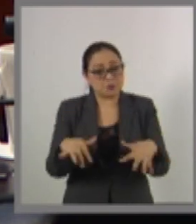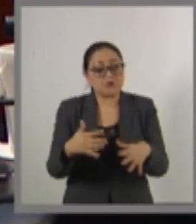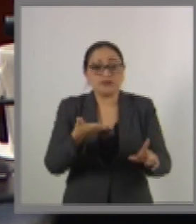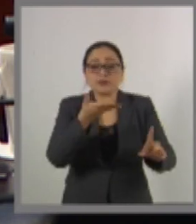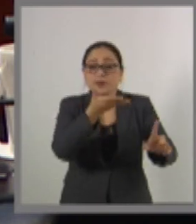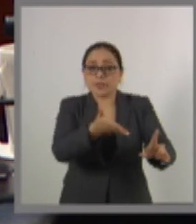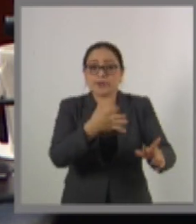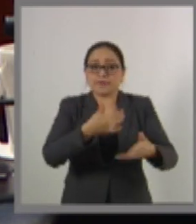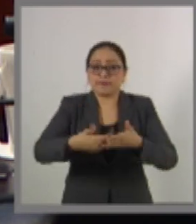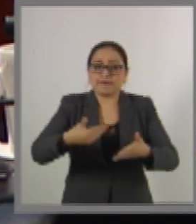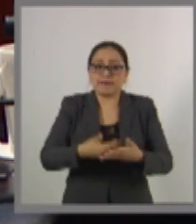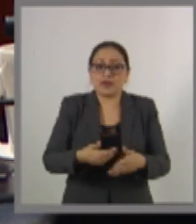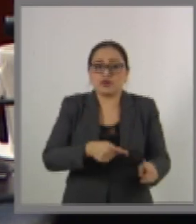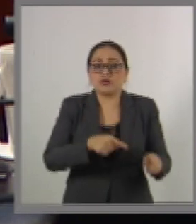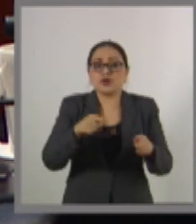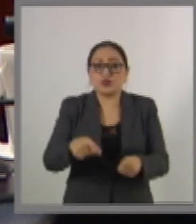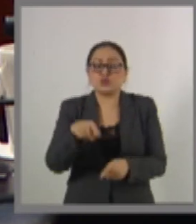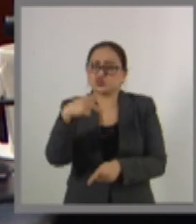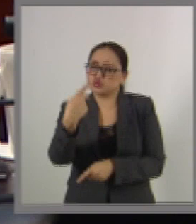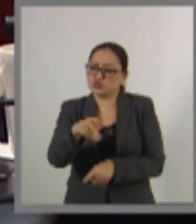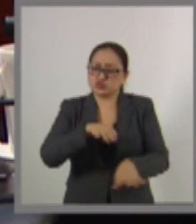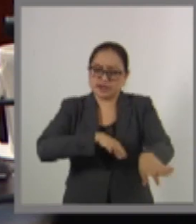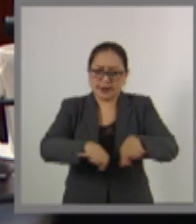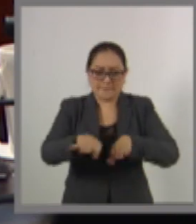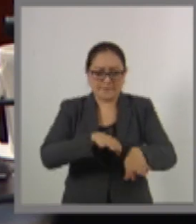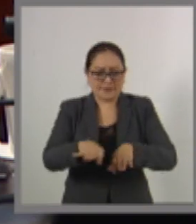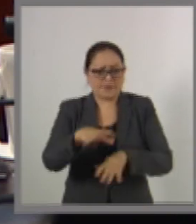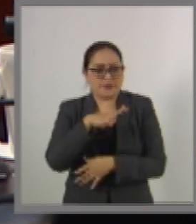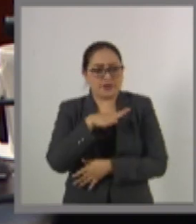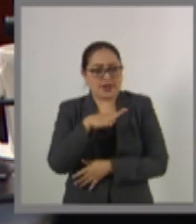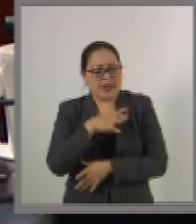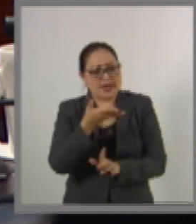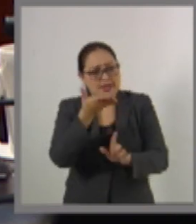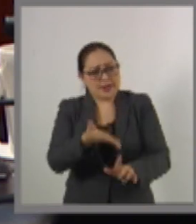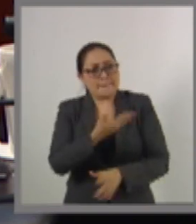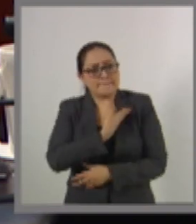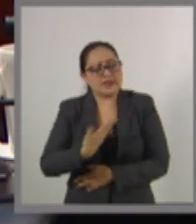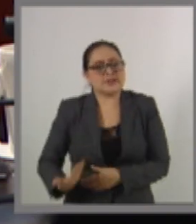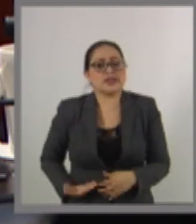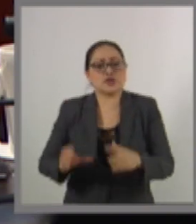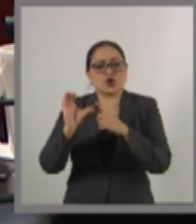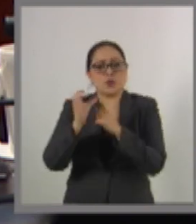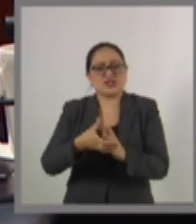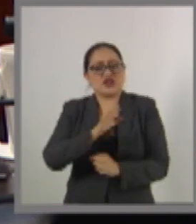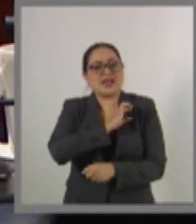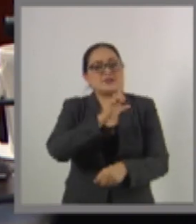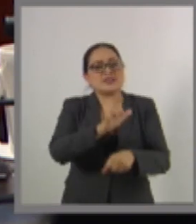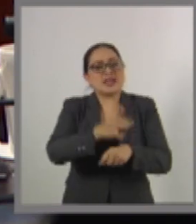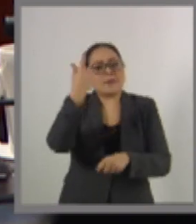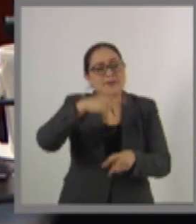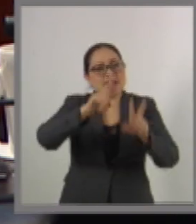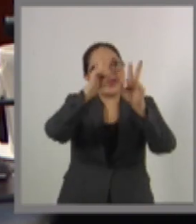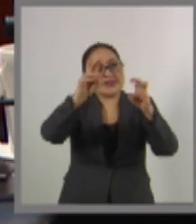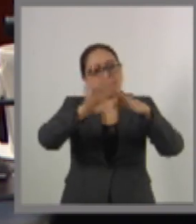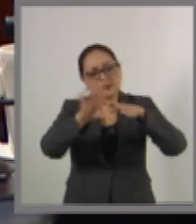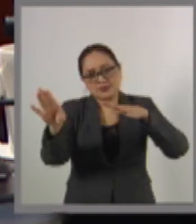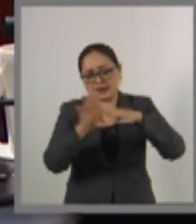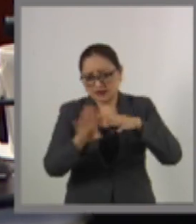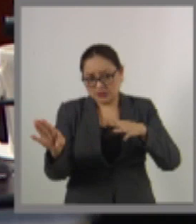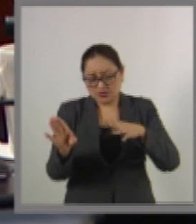donde actualmente se desempeña como presidente de la Comisión Especial de Asuntos